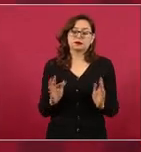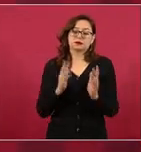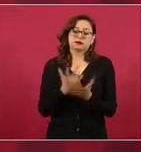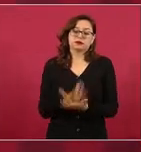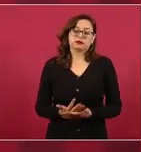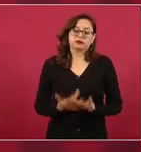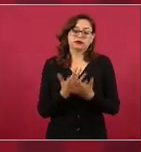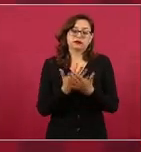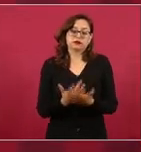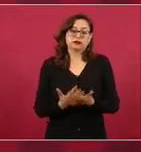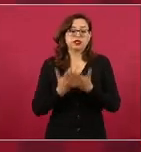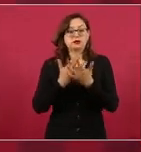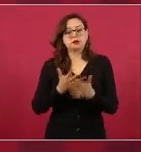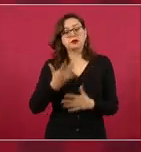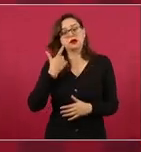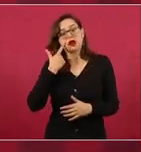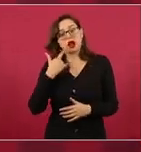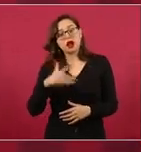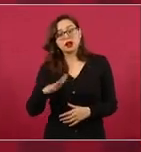a que